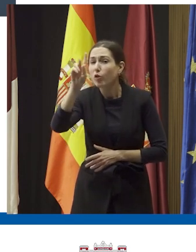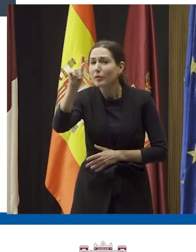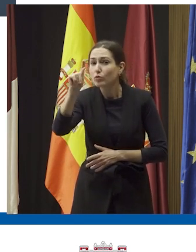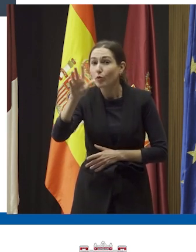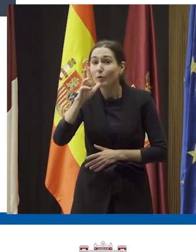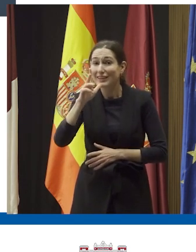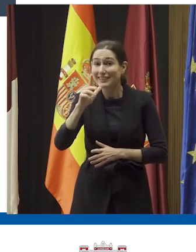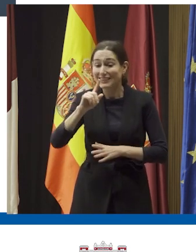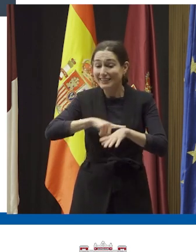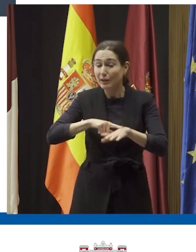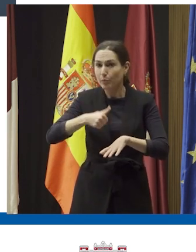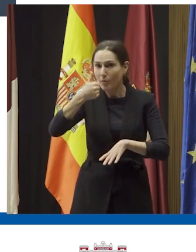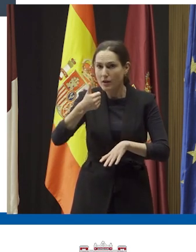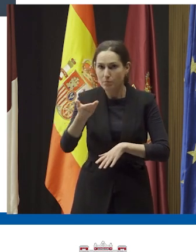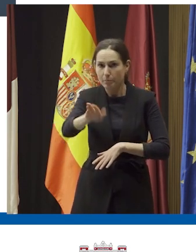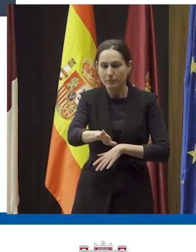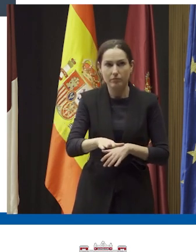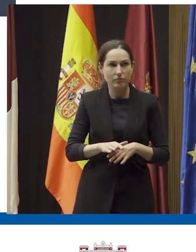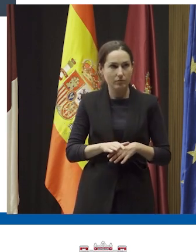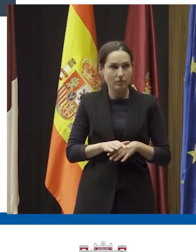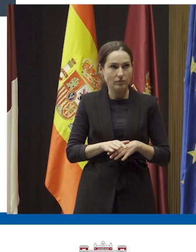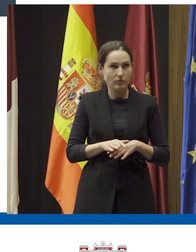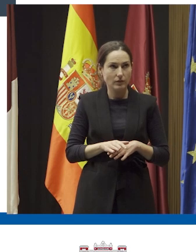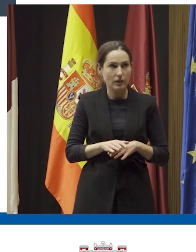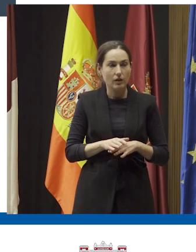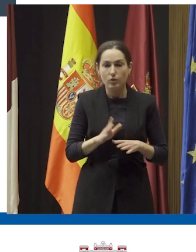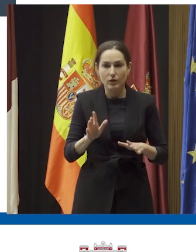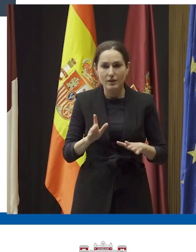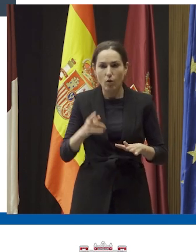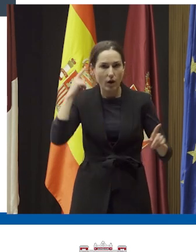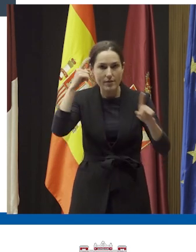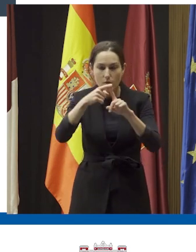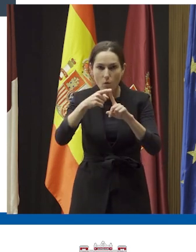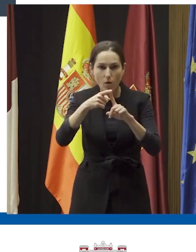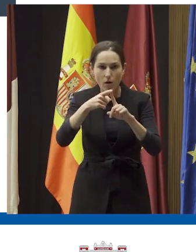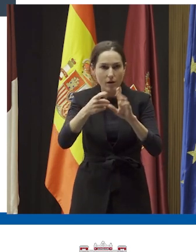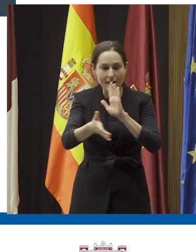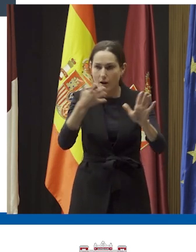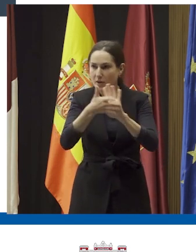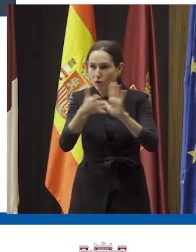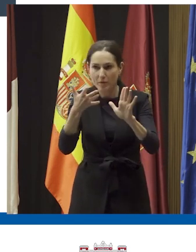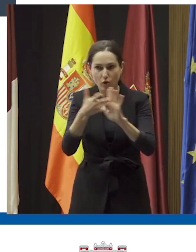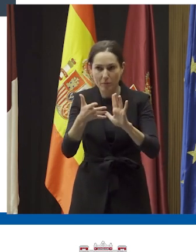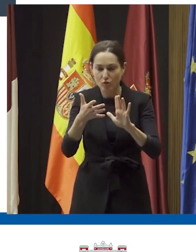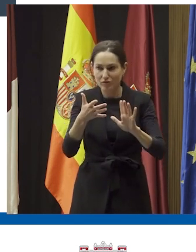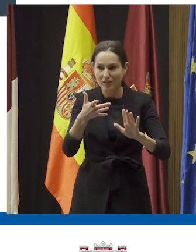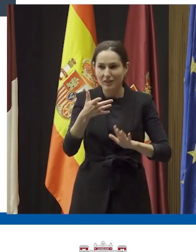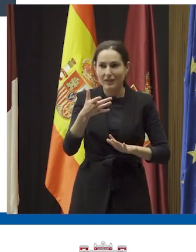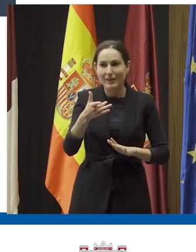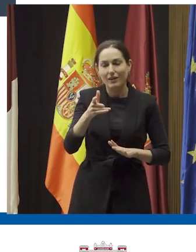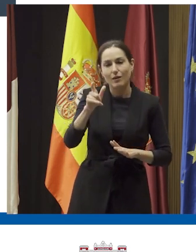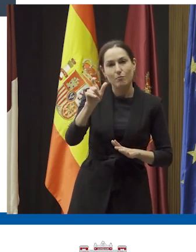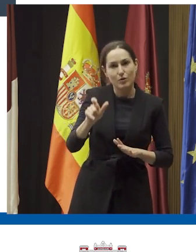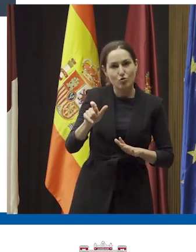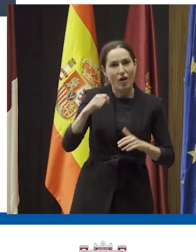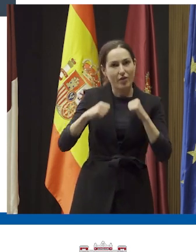Con lo cual, eso separaba buen de mal cirujano. La rapidez, el tiempo rápido. No se quitaría este concepto